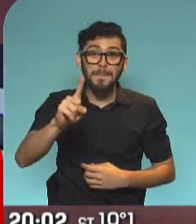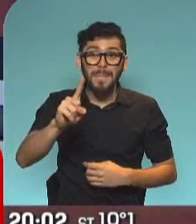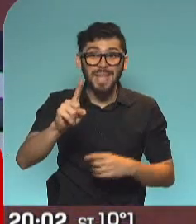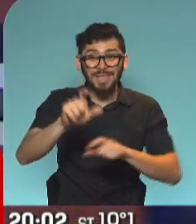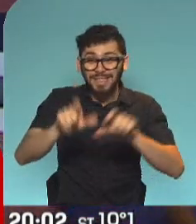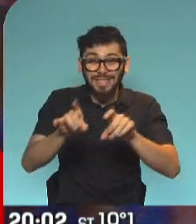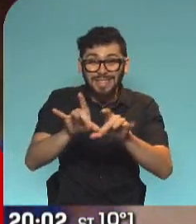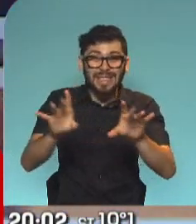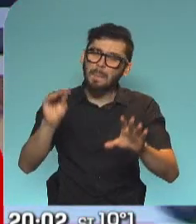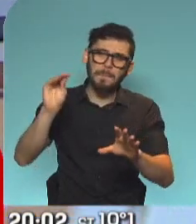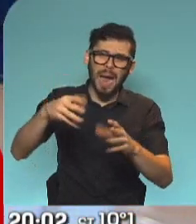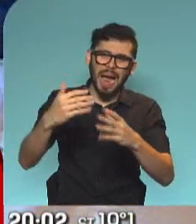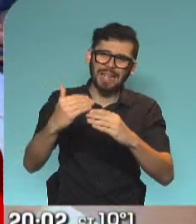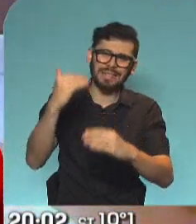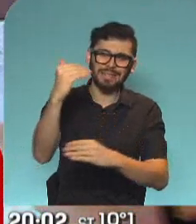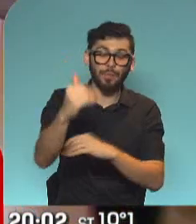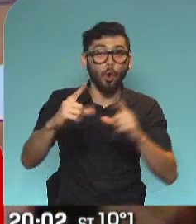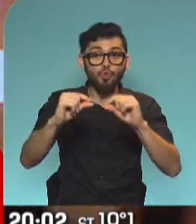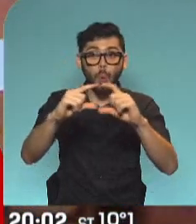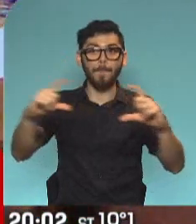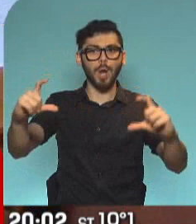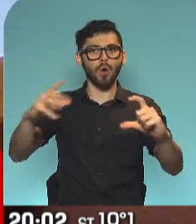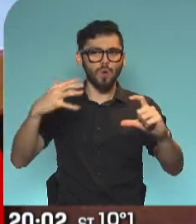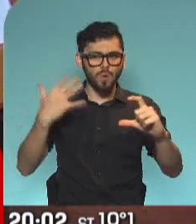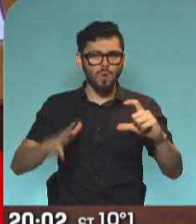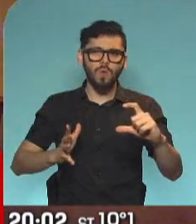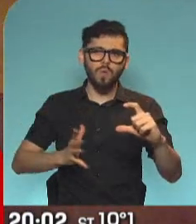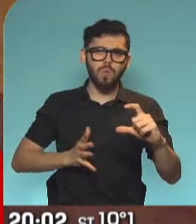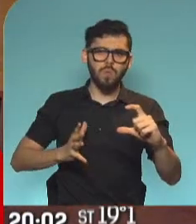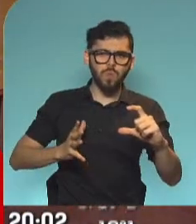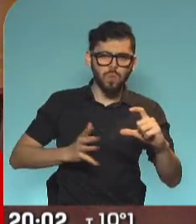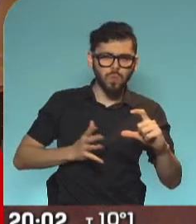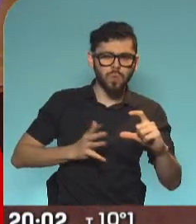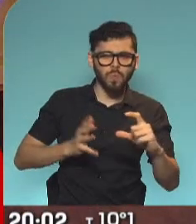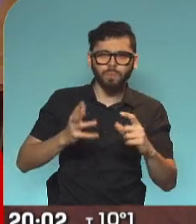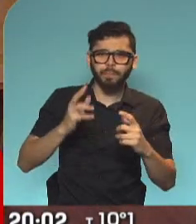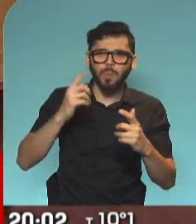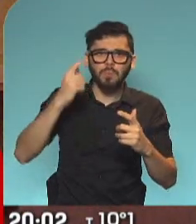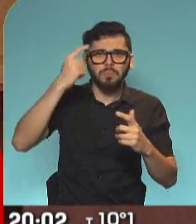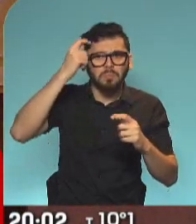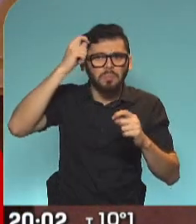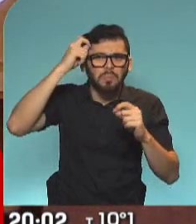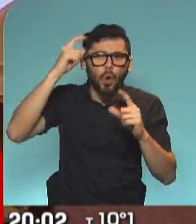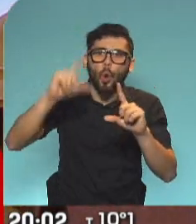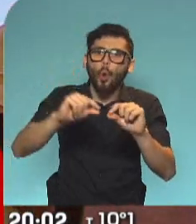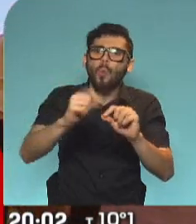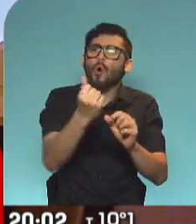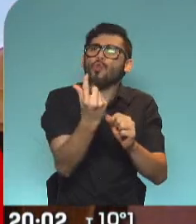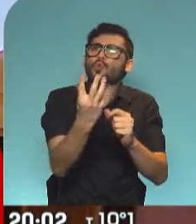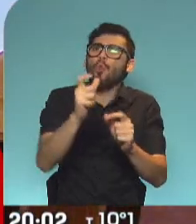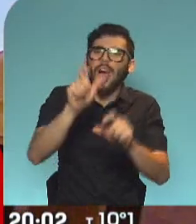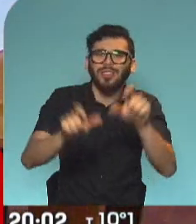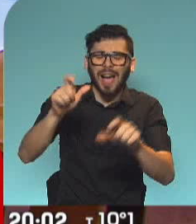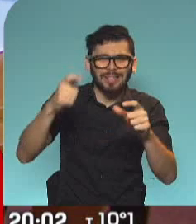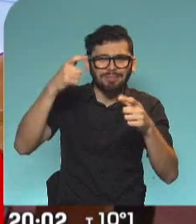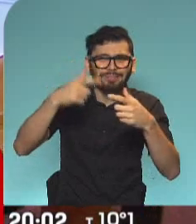Todavía impacta el número, todavía no terminamos de entender la dimensión de un número así. No, y más